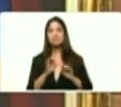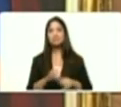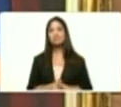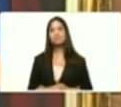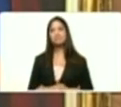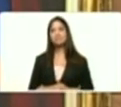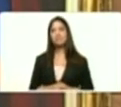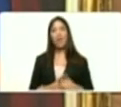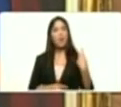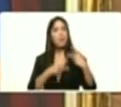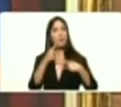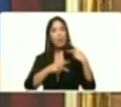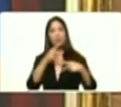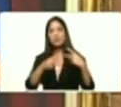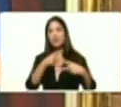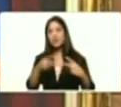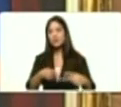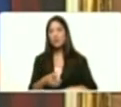proceso,